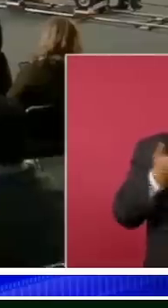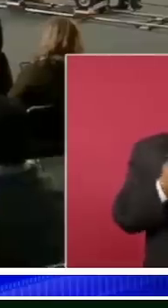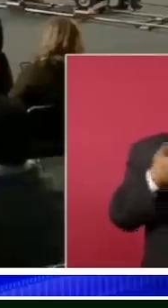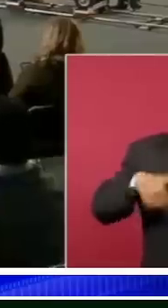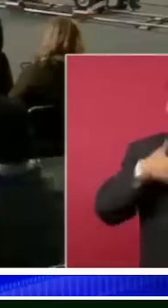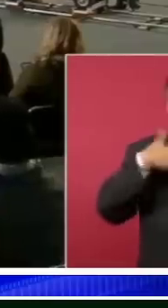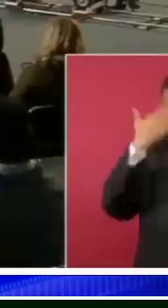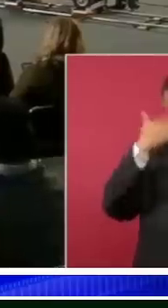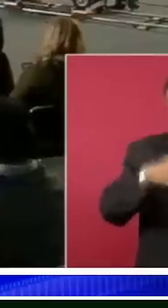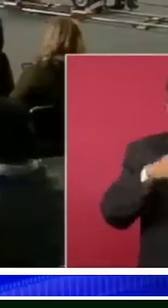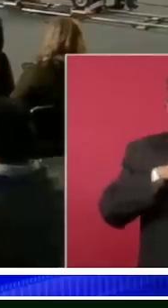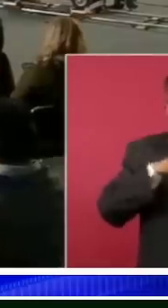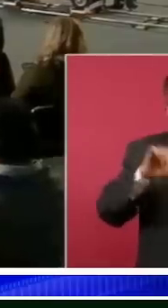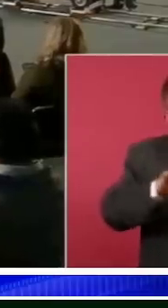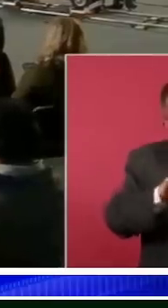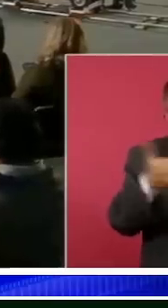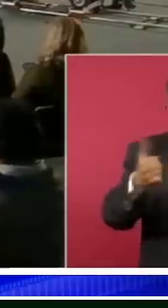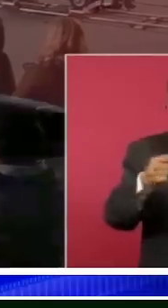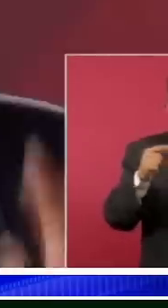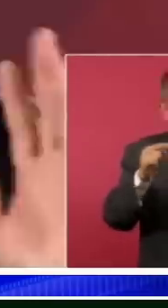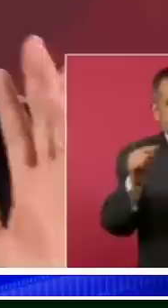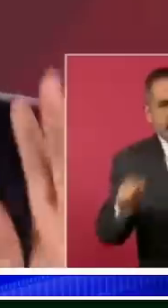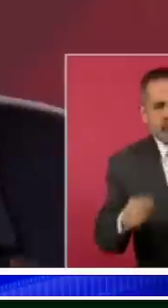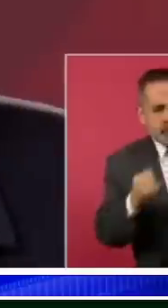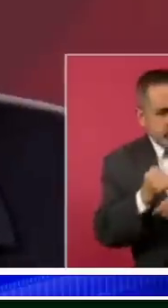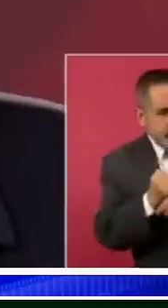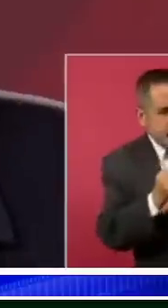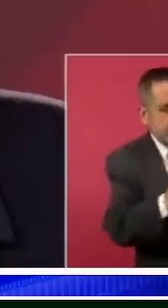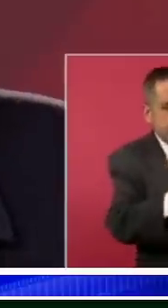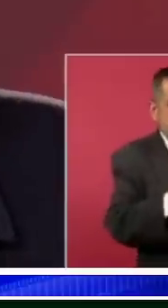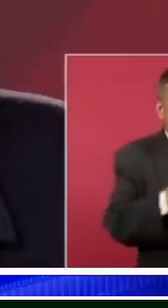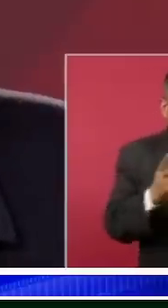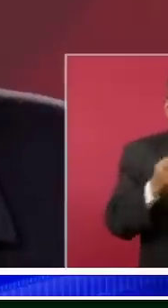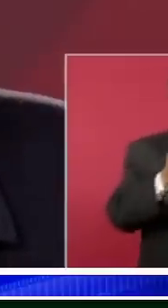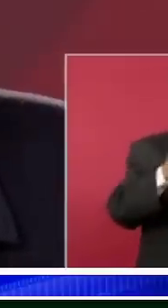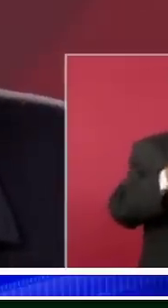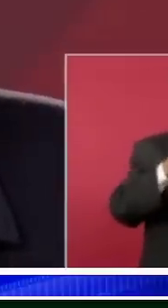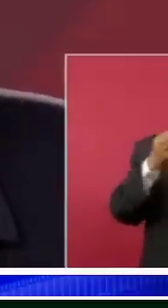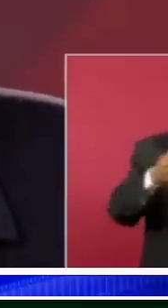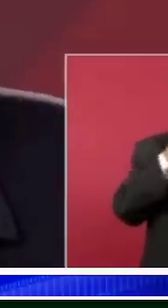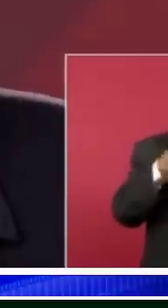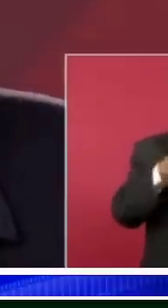de los próximos vídeos y nos vemos a la próxima con mucha más información